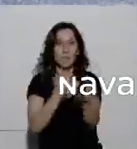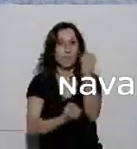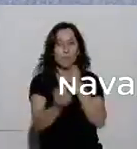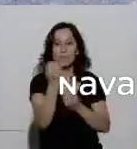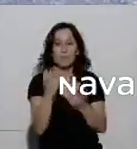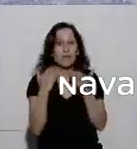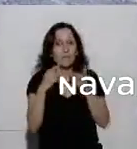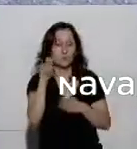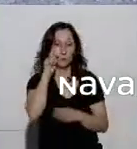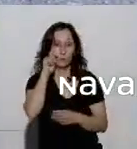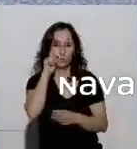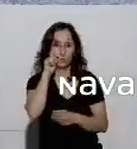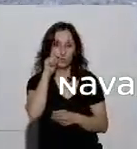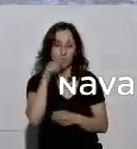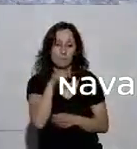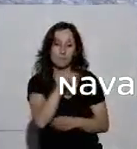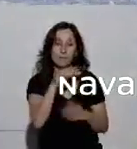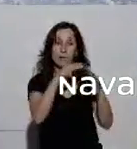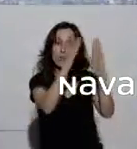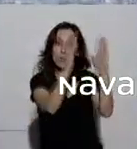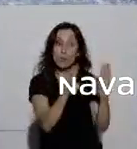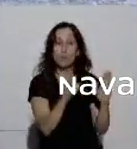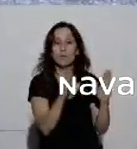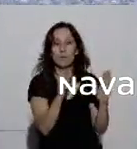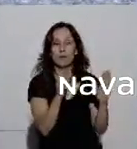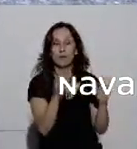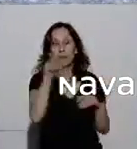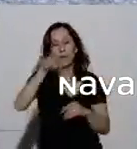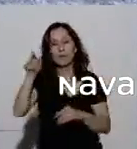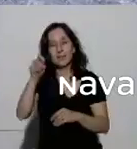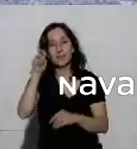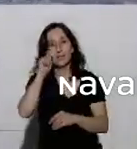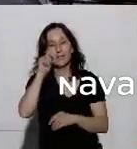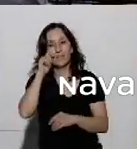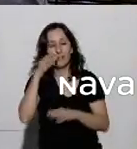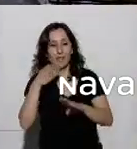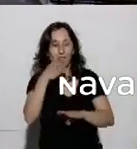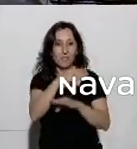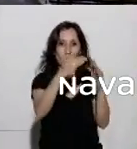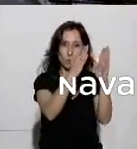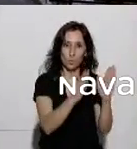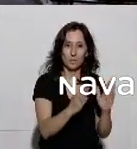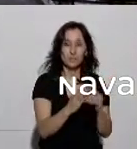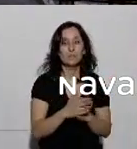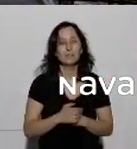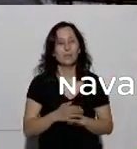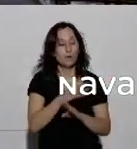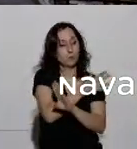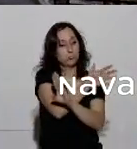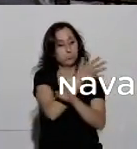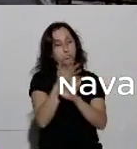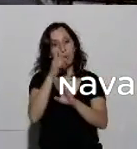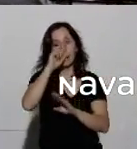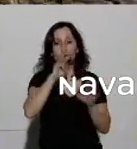medida del turismo y es la cueva lo que el turista viene a visitar. Aquí es el principal atractivo turístico. Hasta el 83 venía la